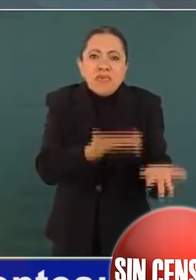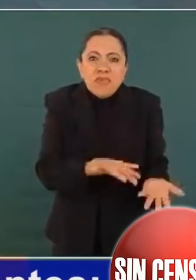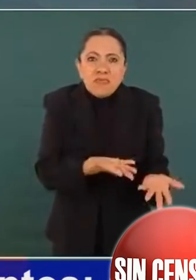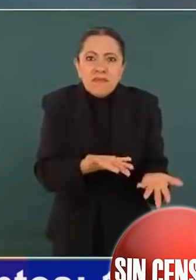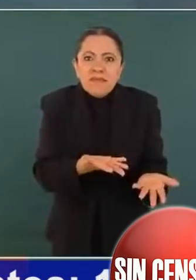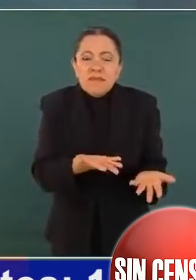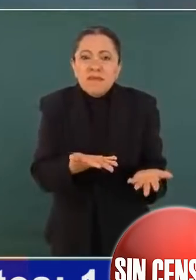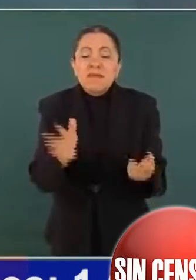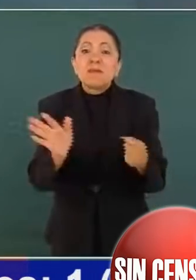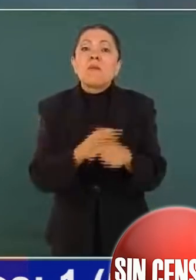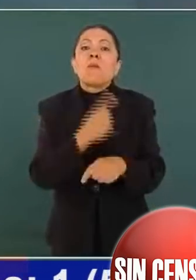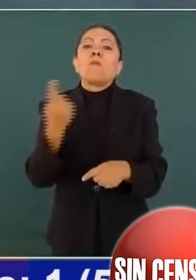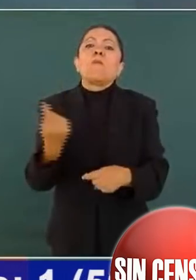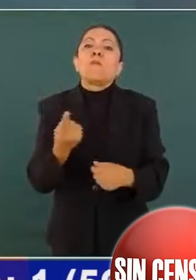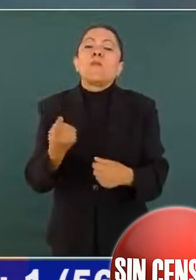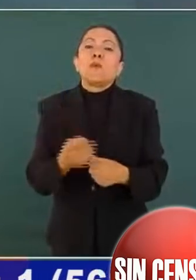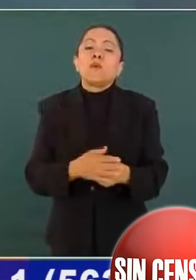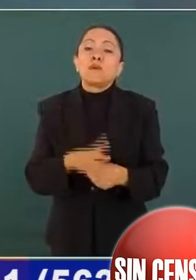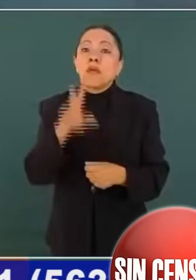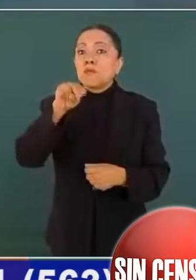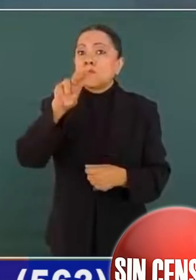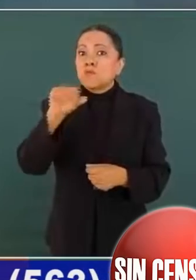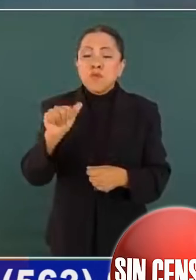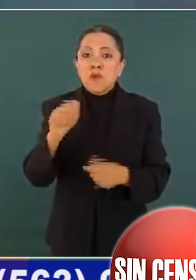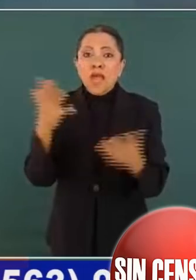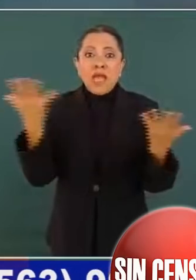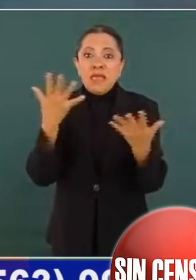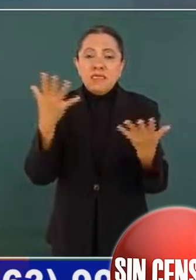porque nunca hicieron nada en favor